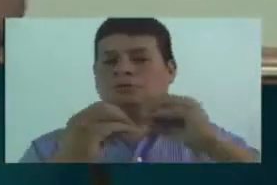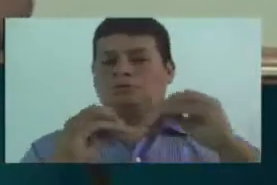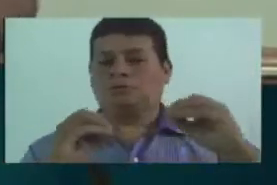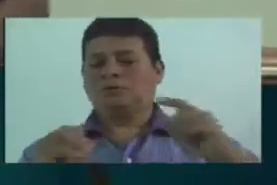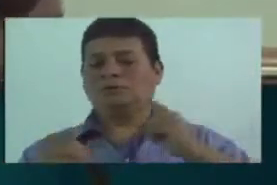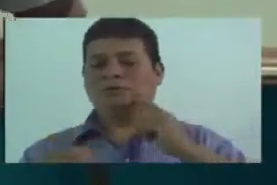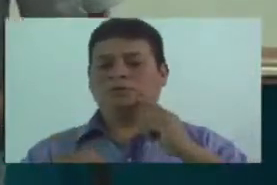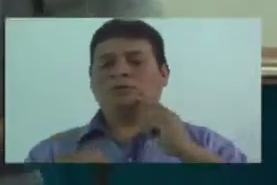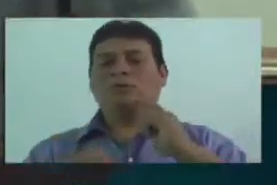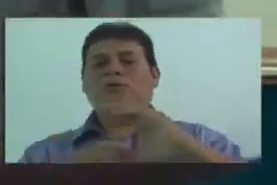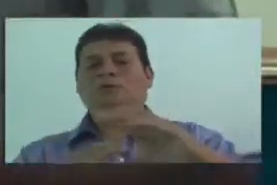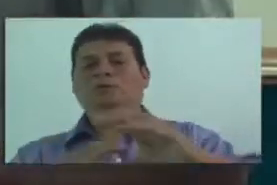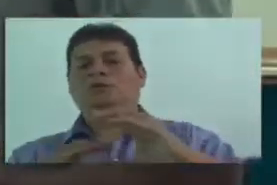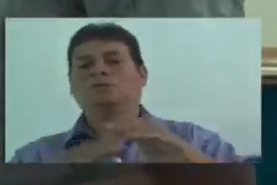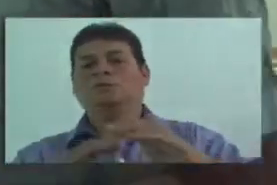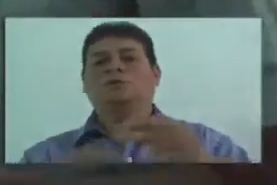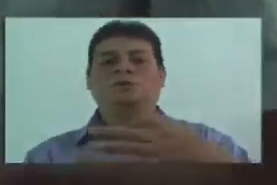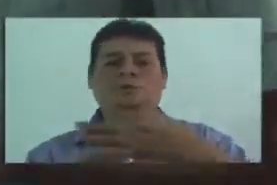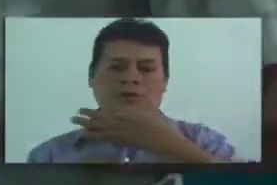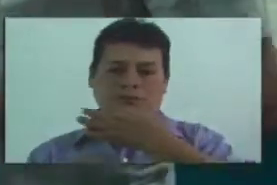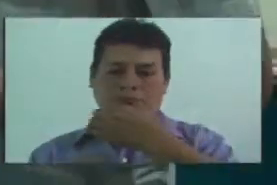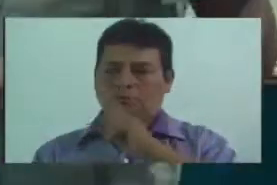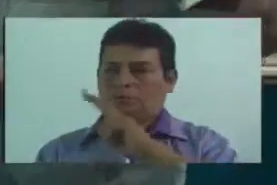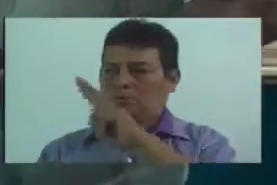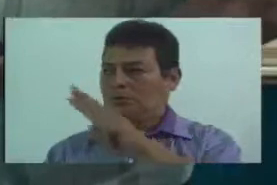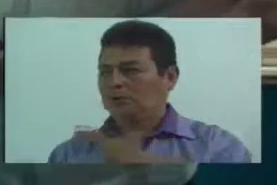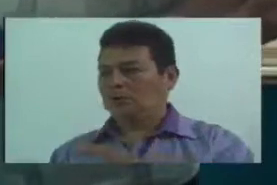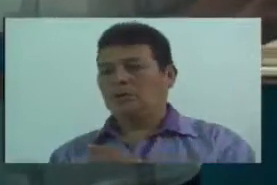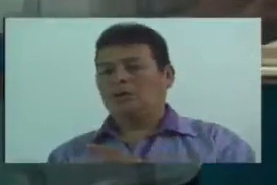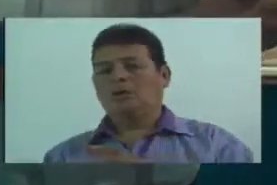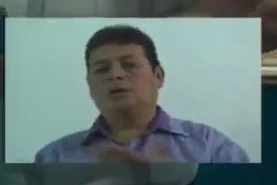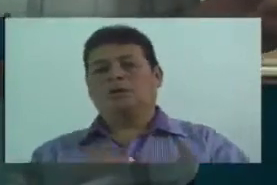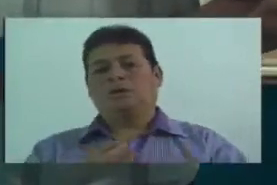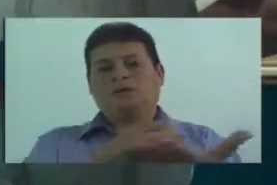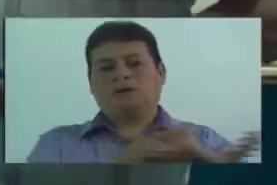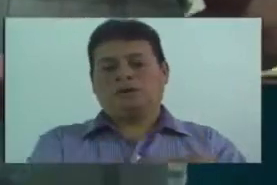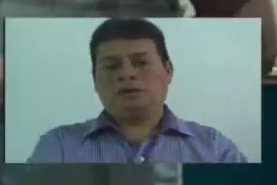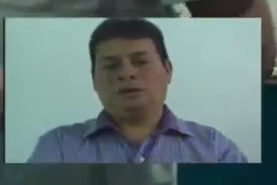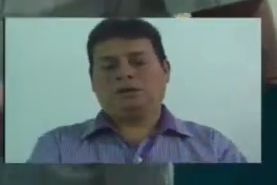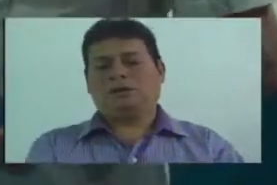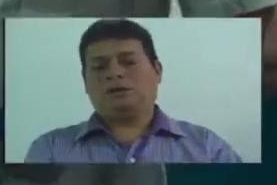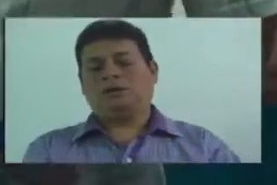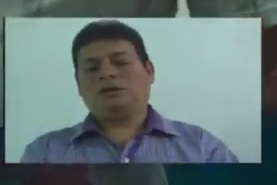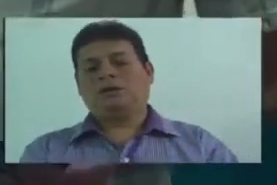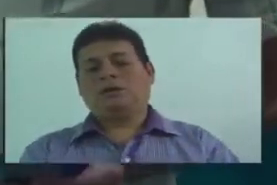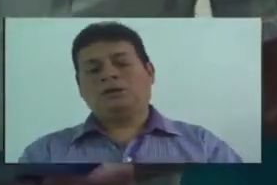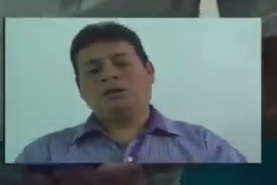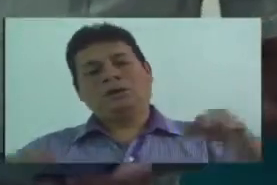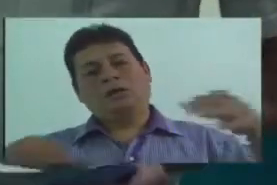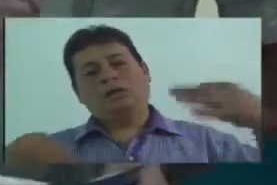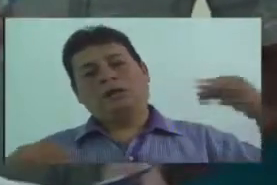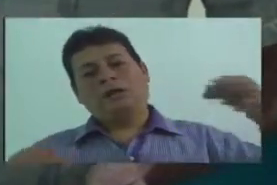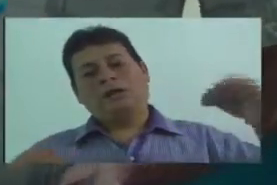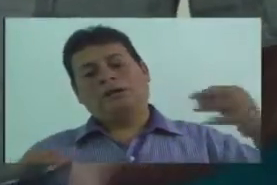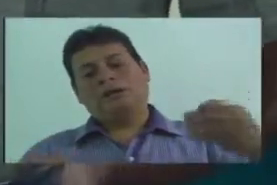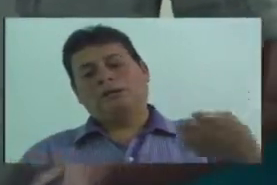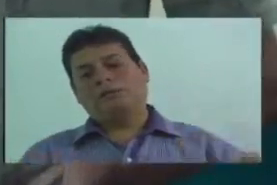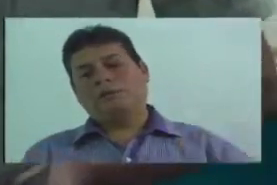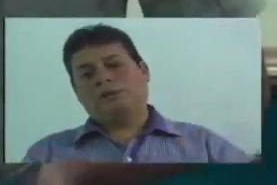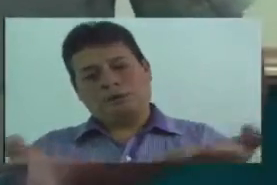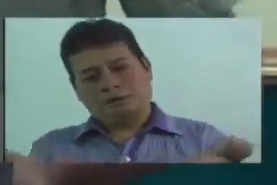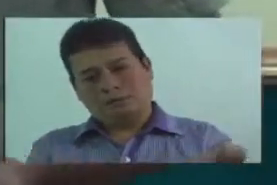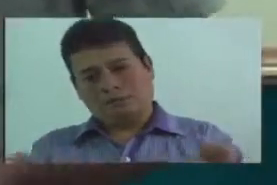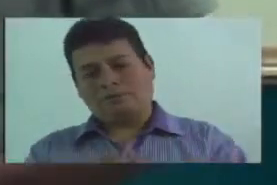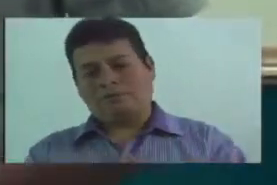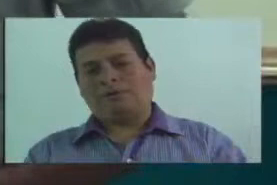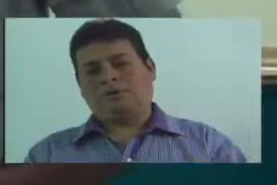está diciendo. Ejemplo, tenemos: te daré la pequeña alfombra. Está afirmando que le